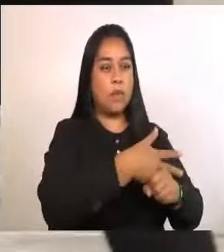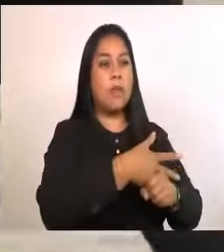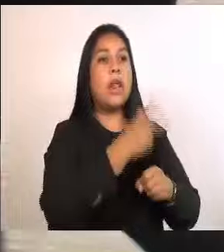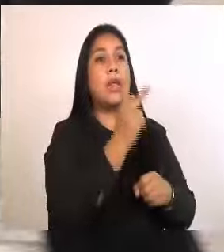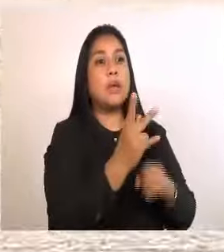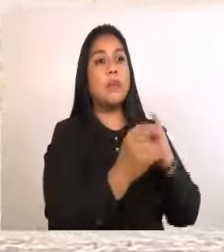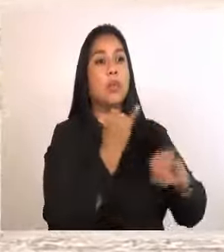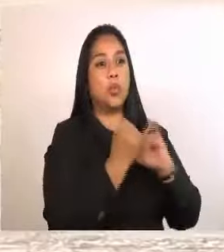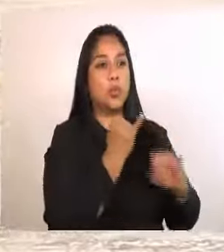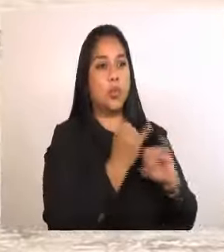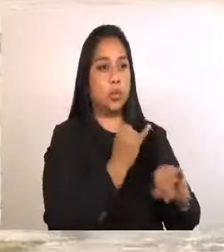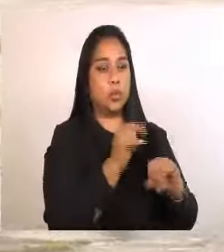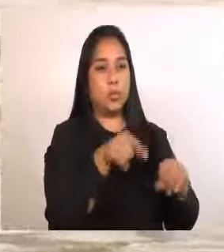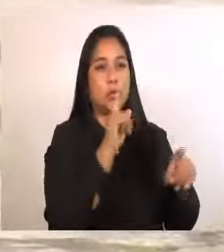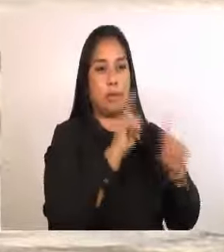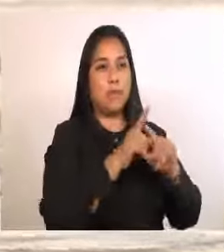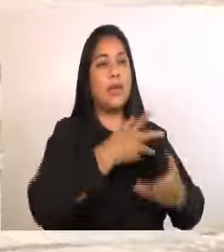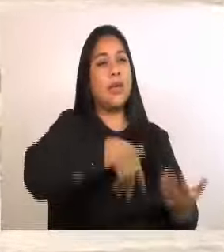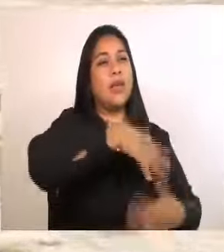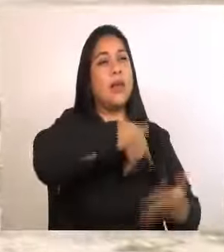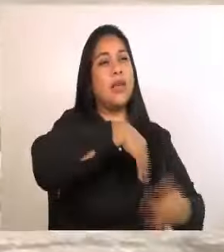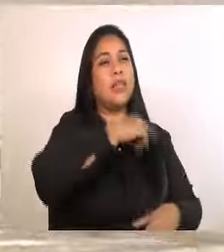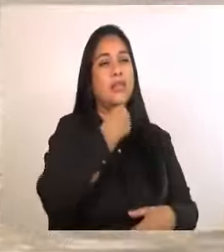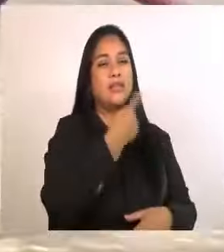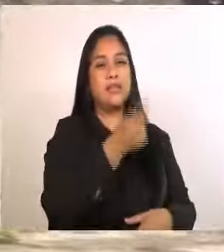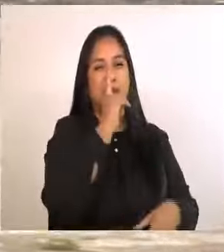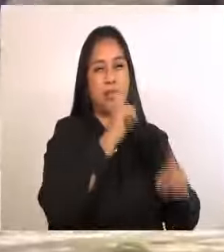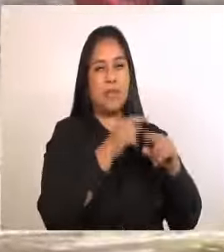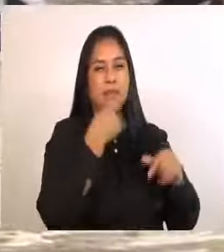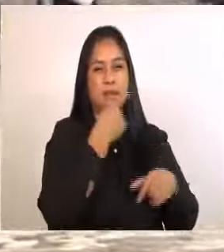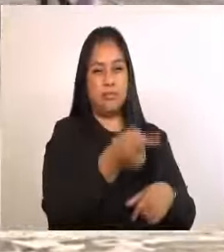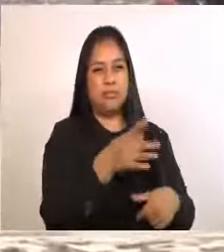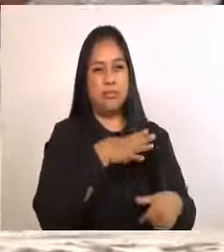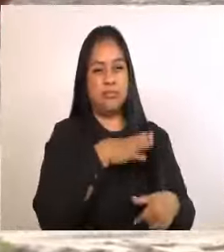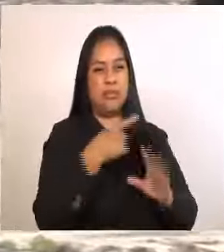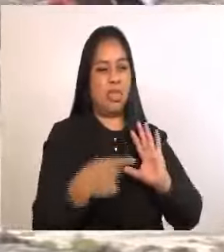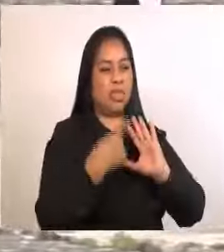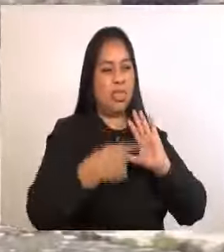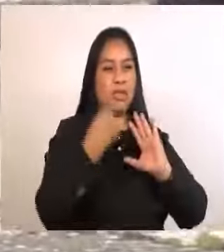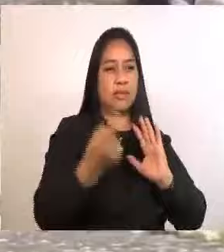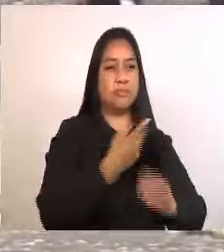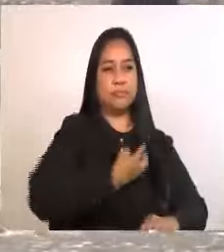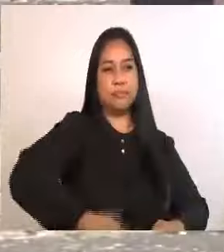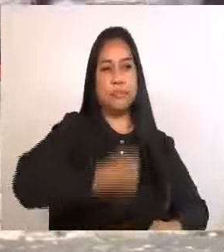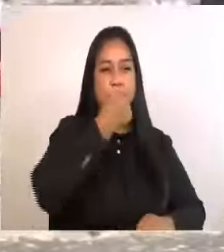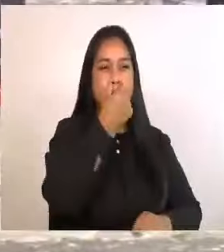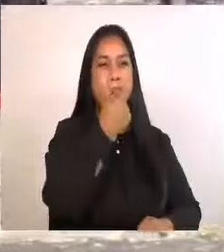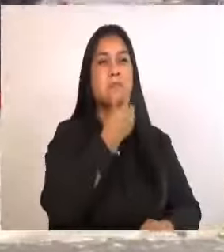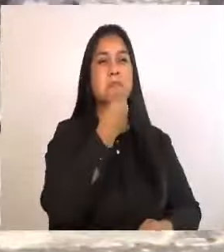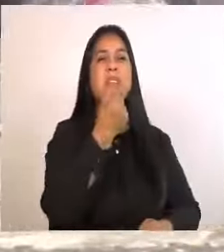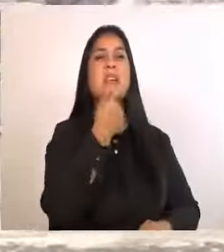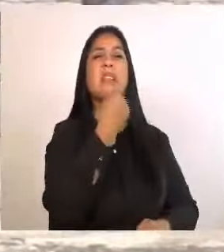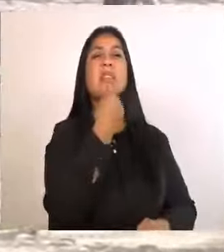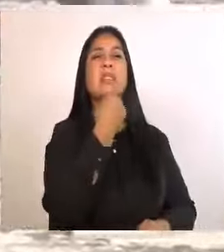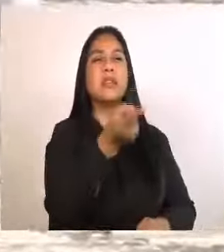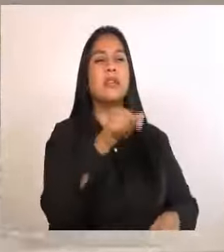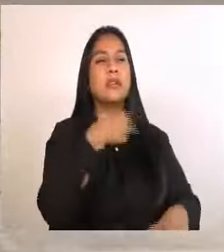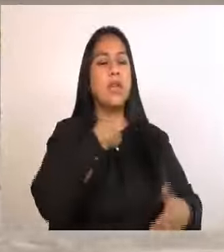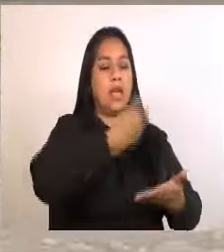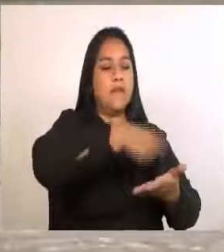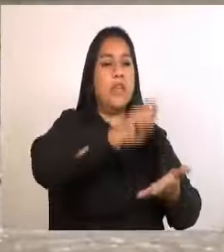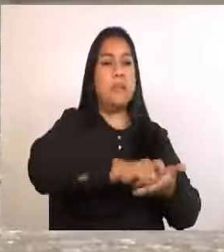último, en redes hay muchas críticas de opositores al gobierno del presidente Arévalo, que él está prácticamente firmando un acuerdo de